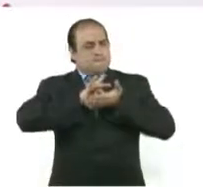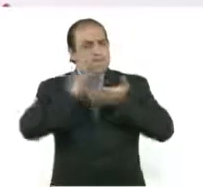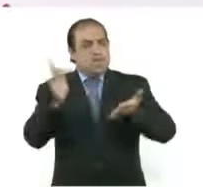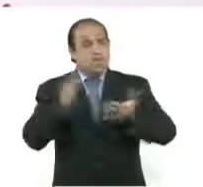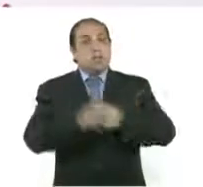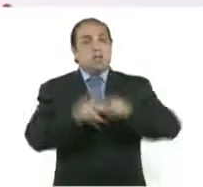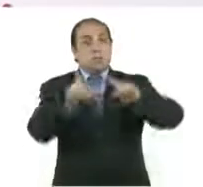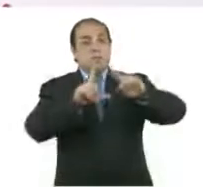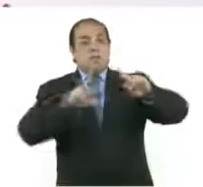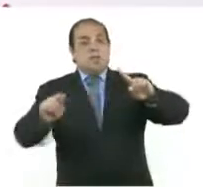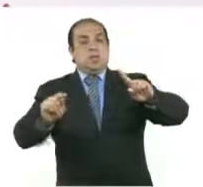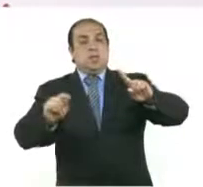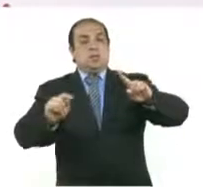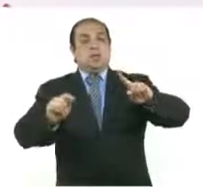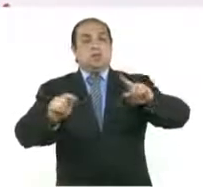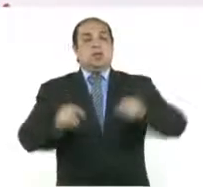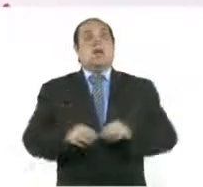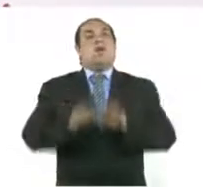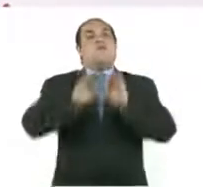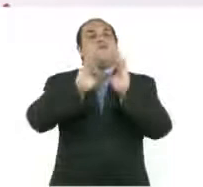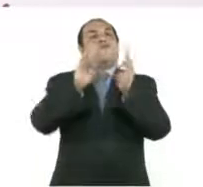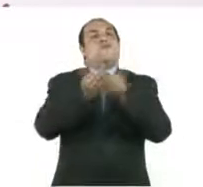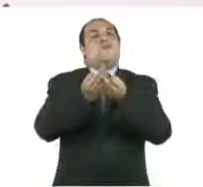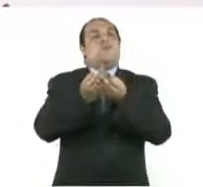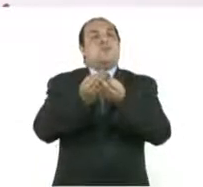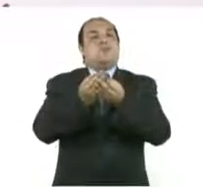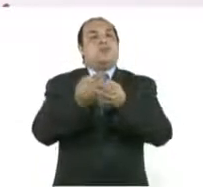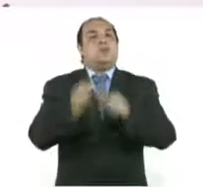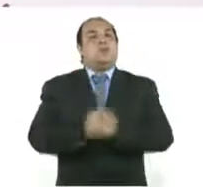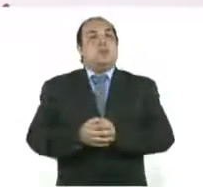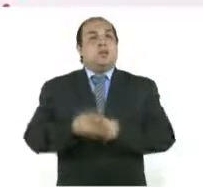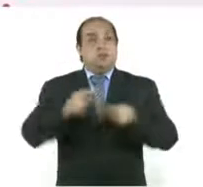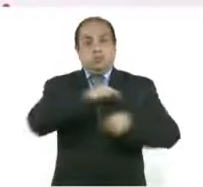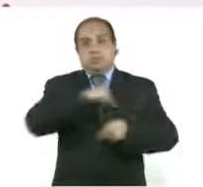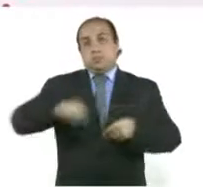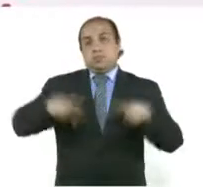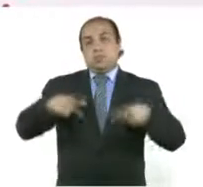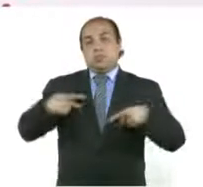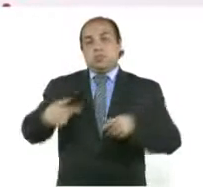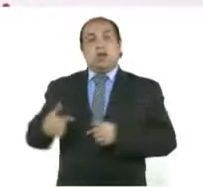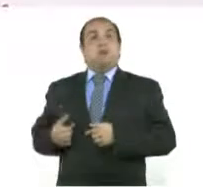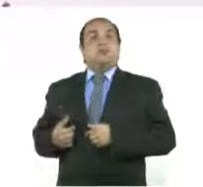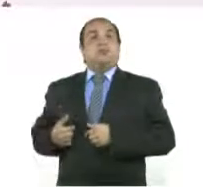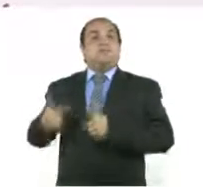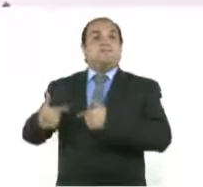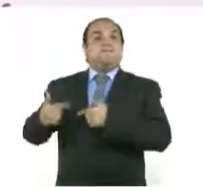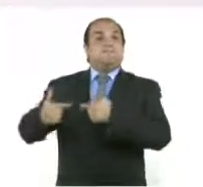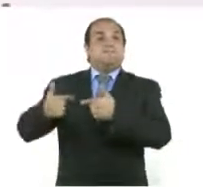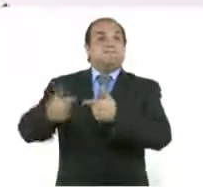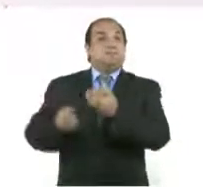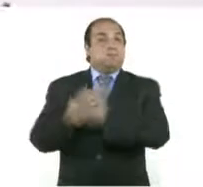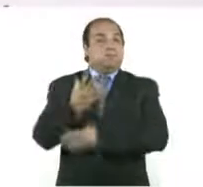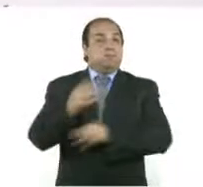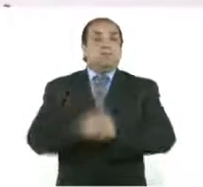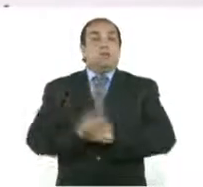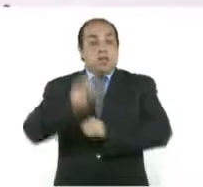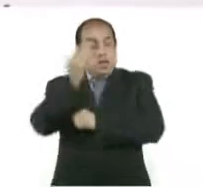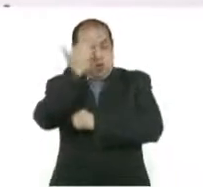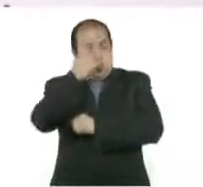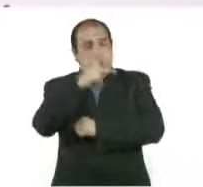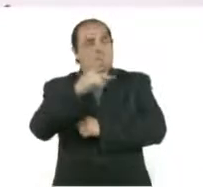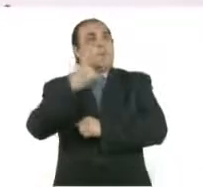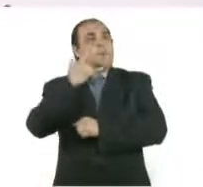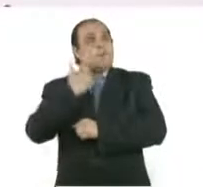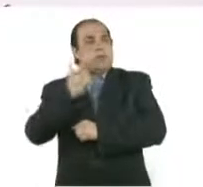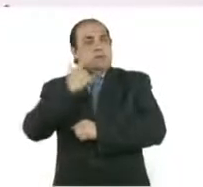el país que nos han construido a los que venimos atrás. Reconocemos su esfuerzo y trabajamos todos